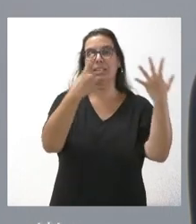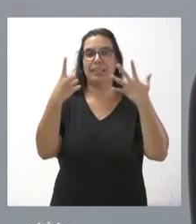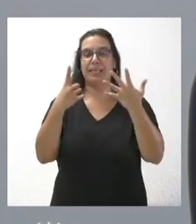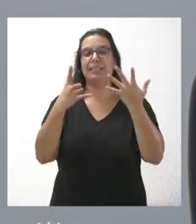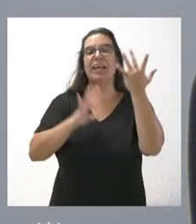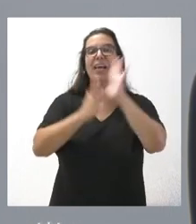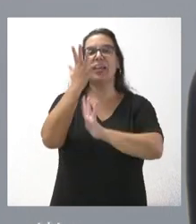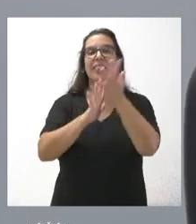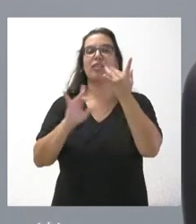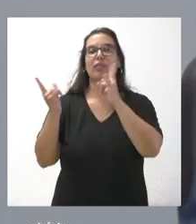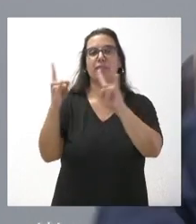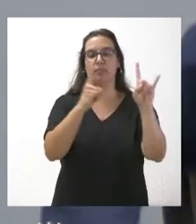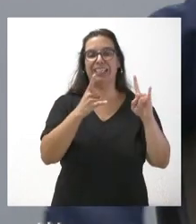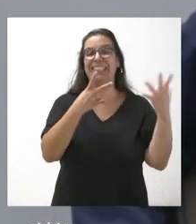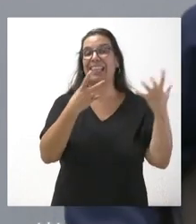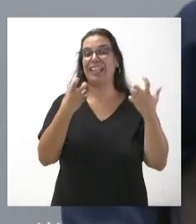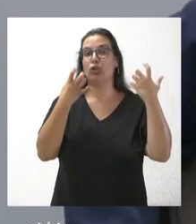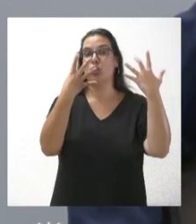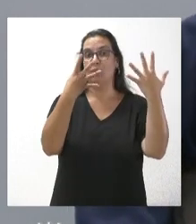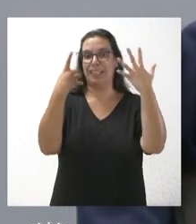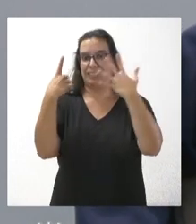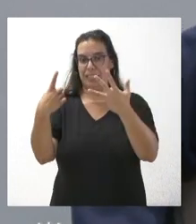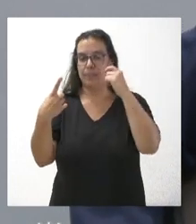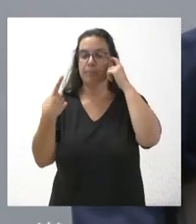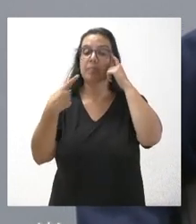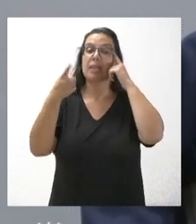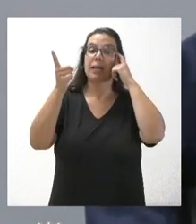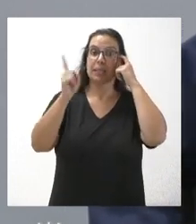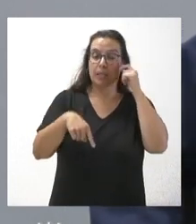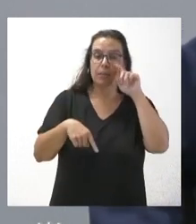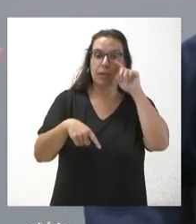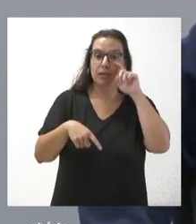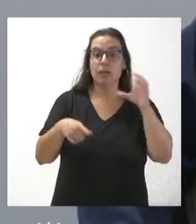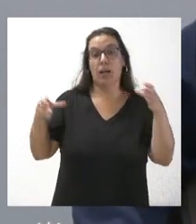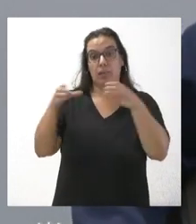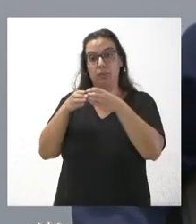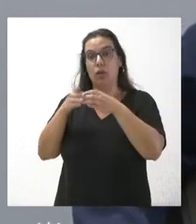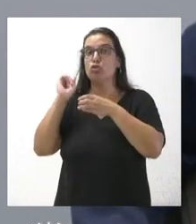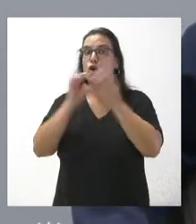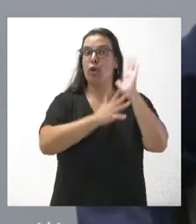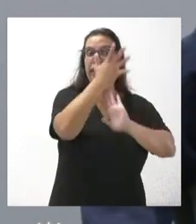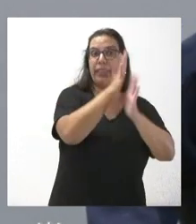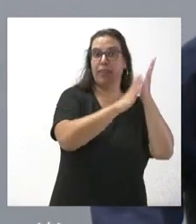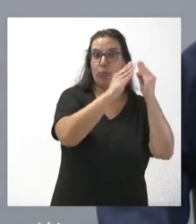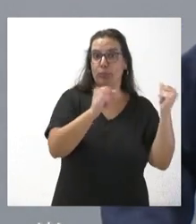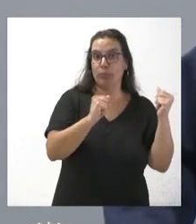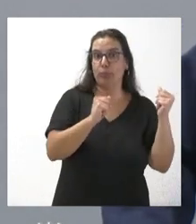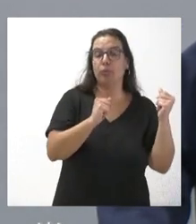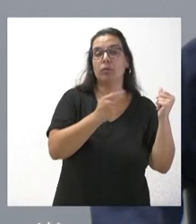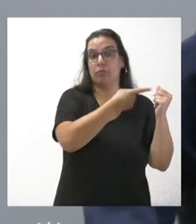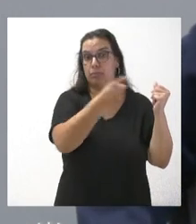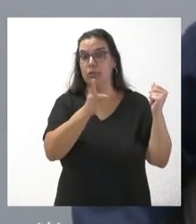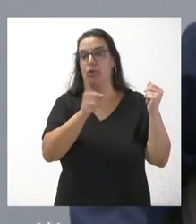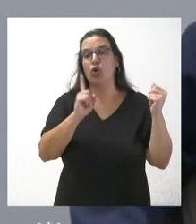forestales. 796. Y hemos tenido también otras intervenciones del operativo, no solo para extinguir estos